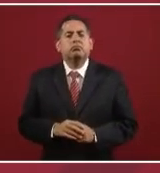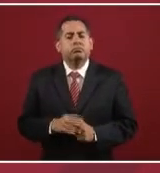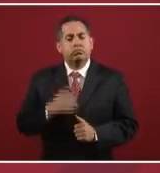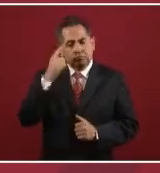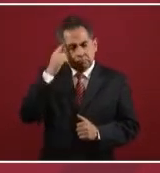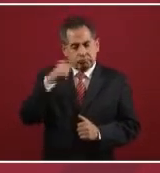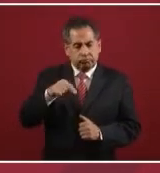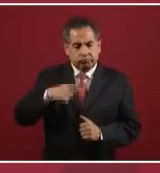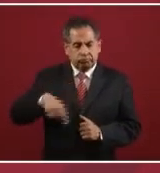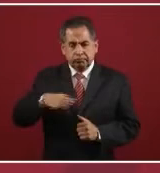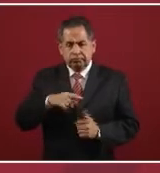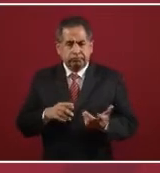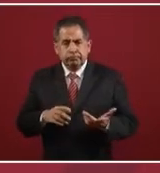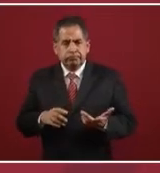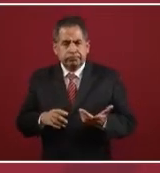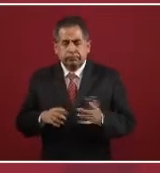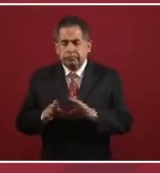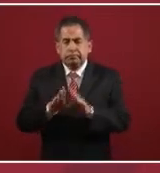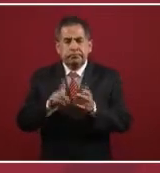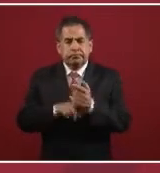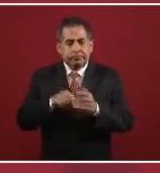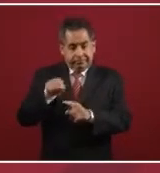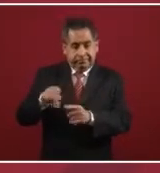evitar estos hechos